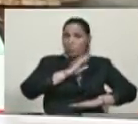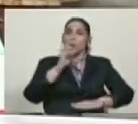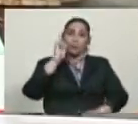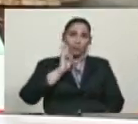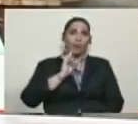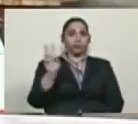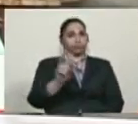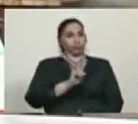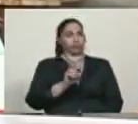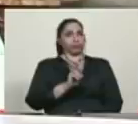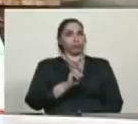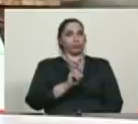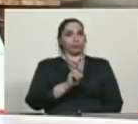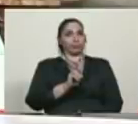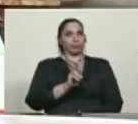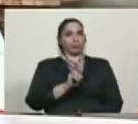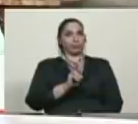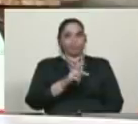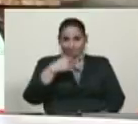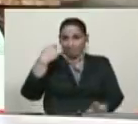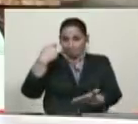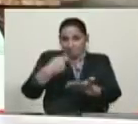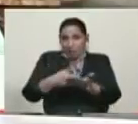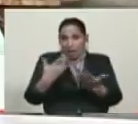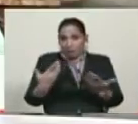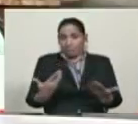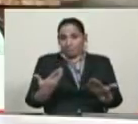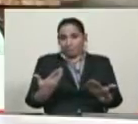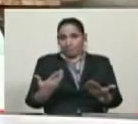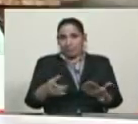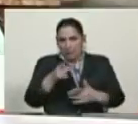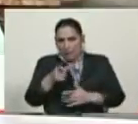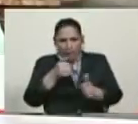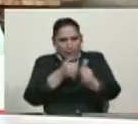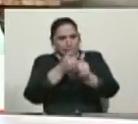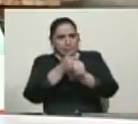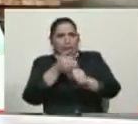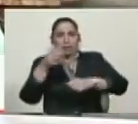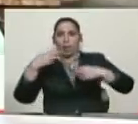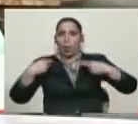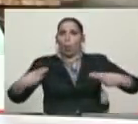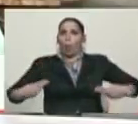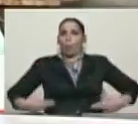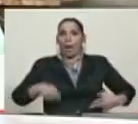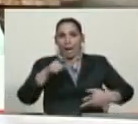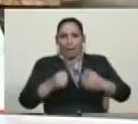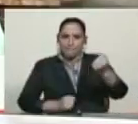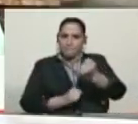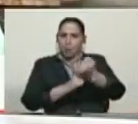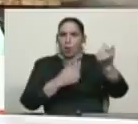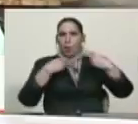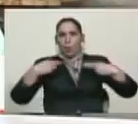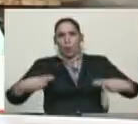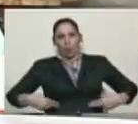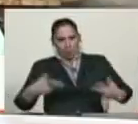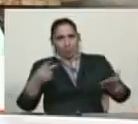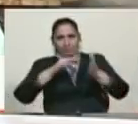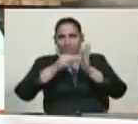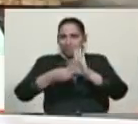gobierno venezolano viene que es asistencia humanitaria apoyo humanitario